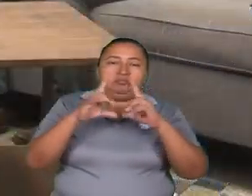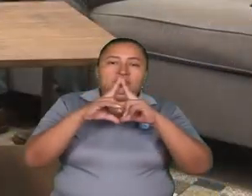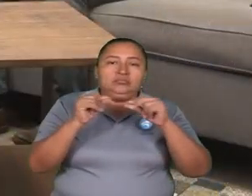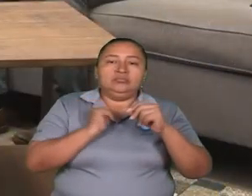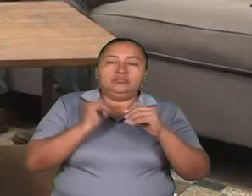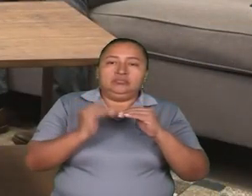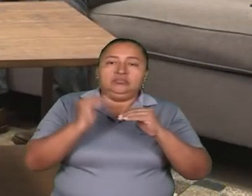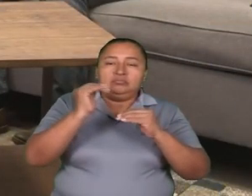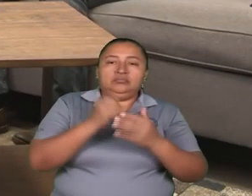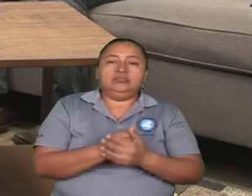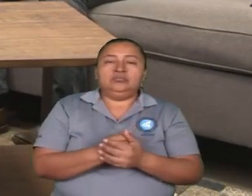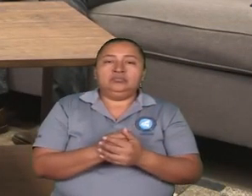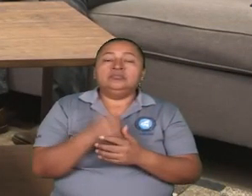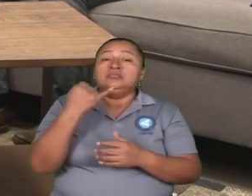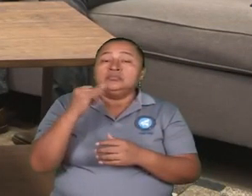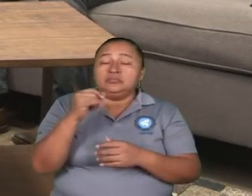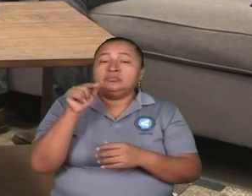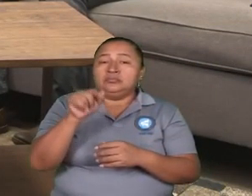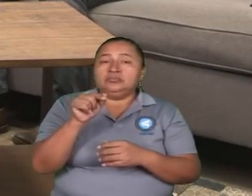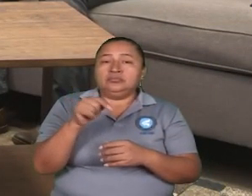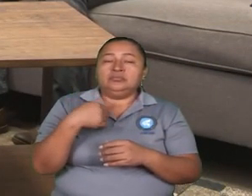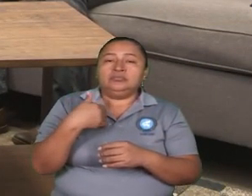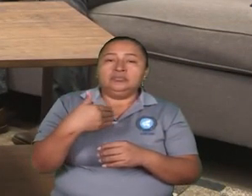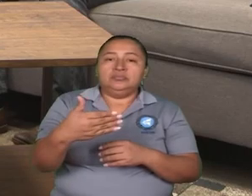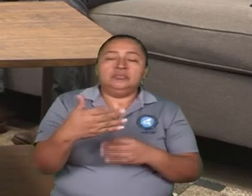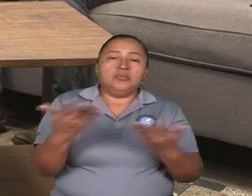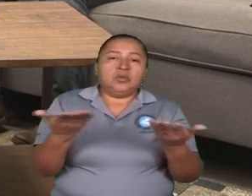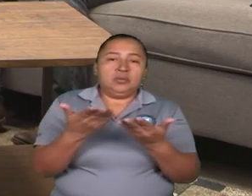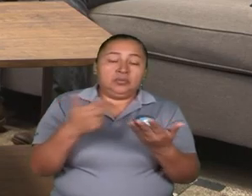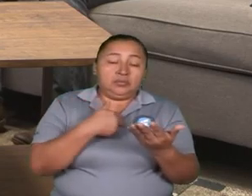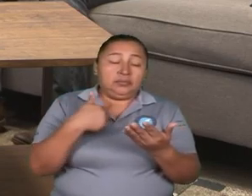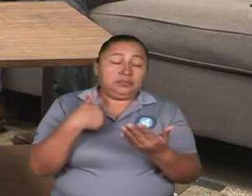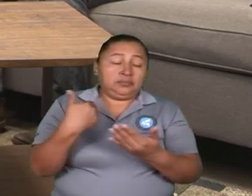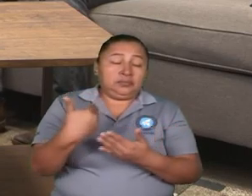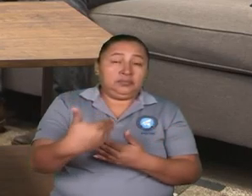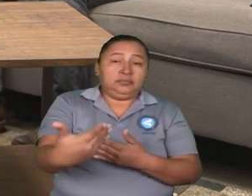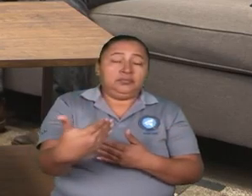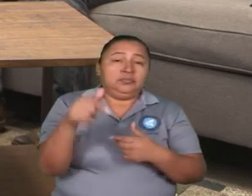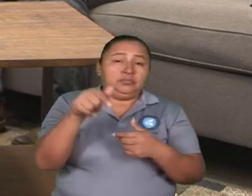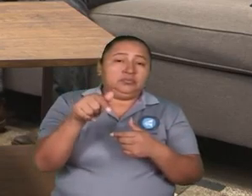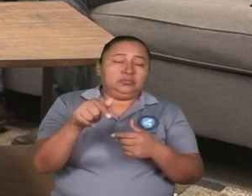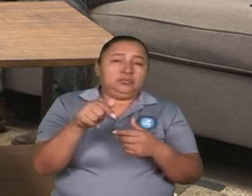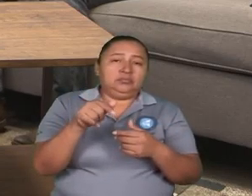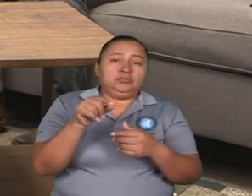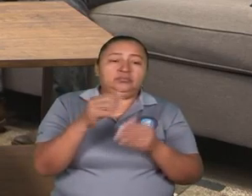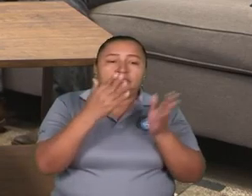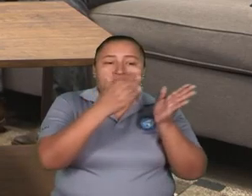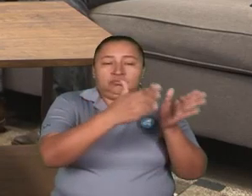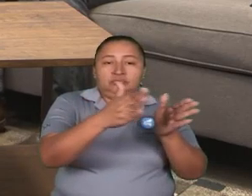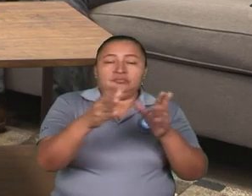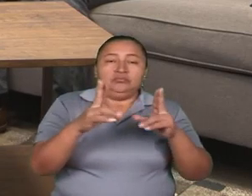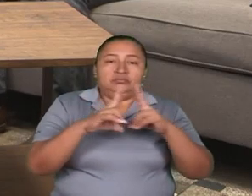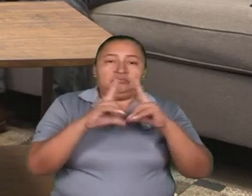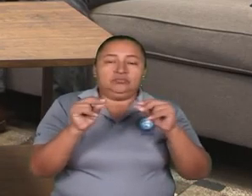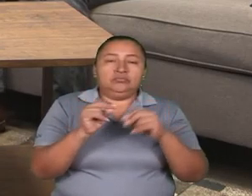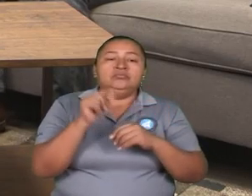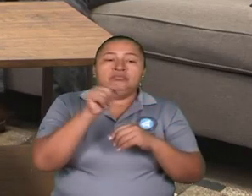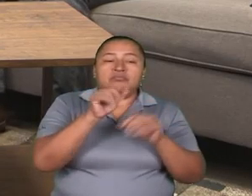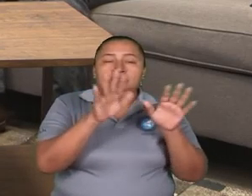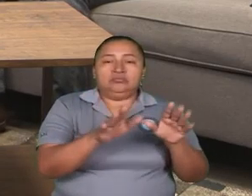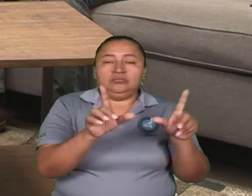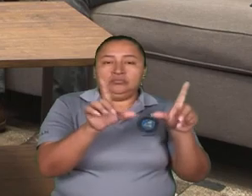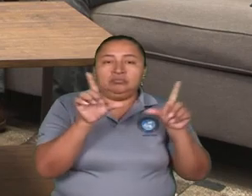a la gastronomía nicaragüense, no solo para exponerse, sino también, por ejemplo, nuestros chefs, nuestros cocineros, es decir, para ir